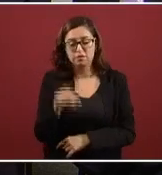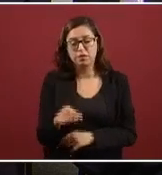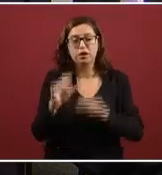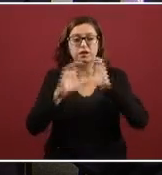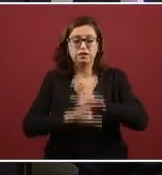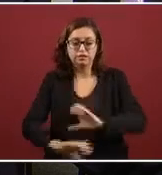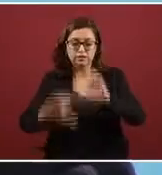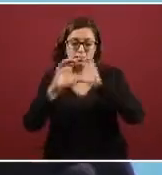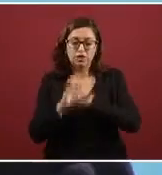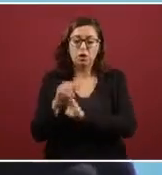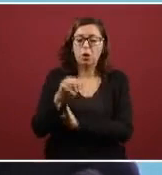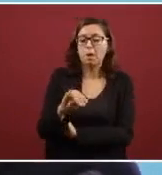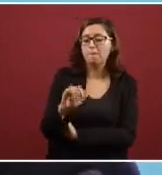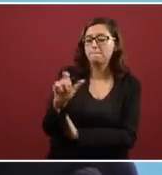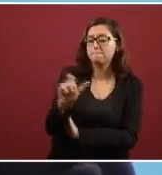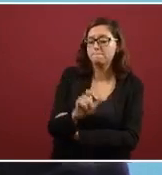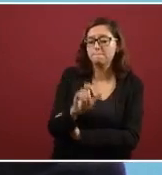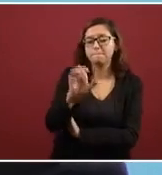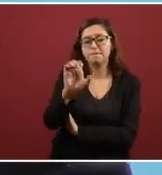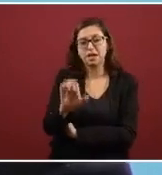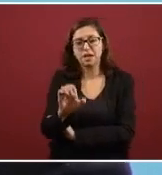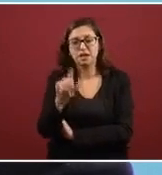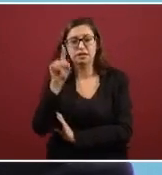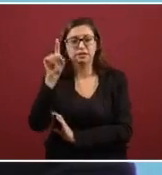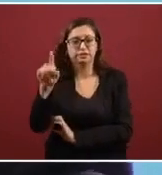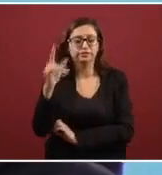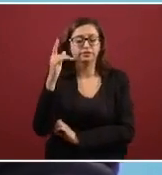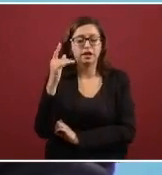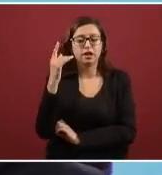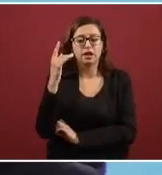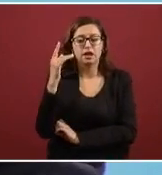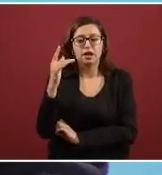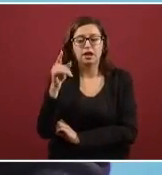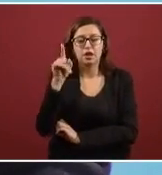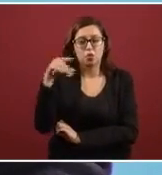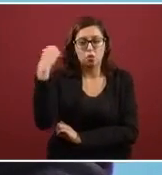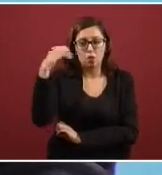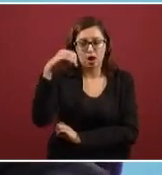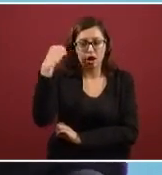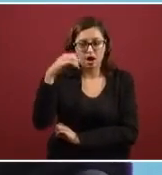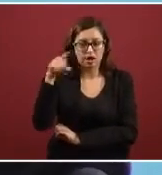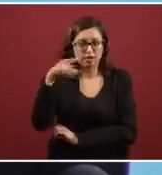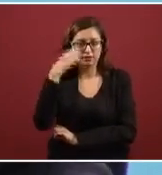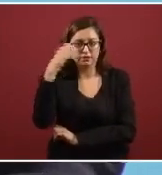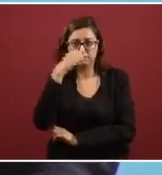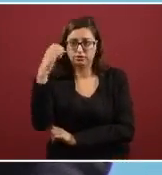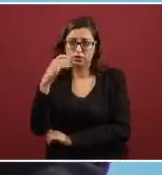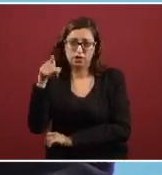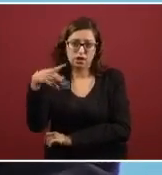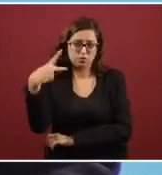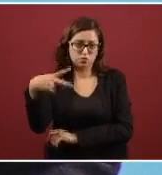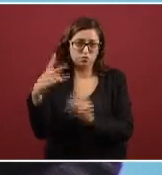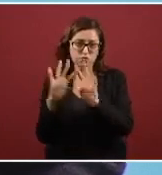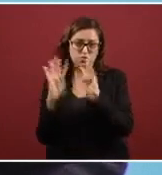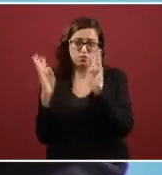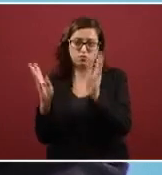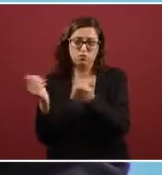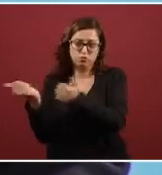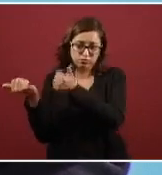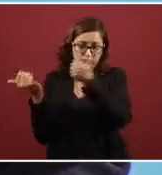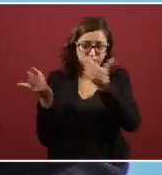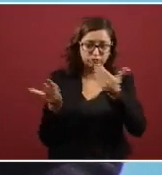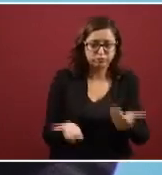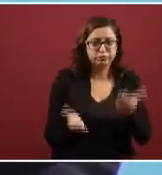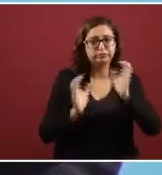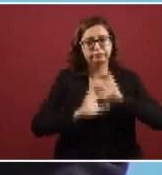Mije, el CECAM de Santa María Tlahuitoltepec de Oaxaca, que estará presentando un número